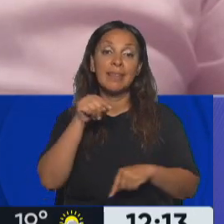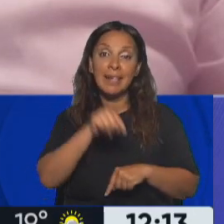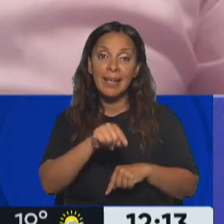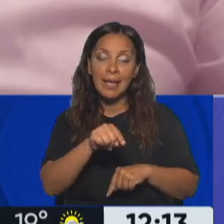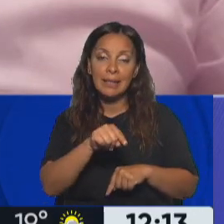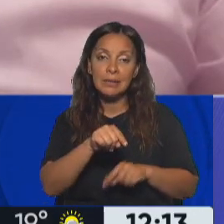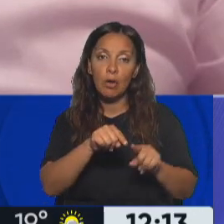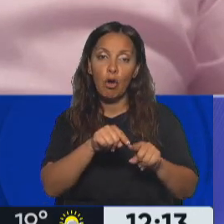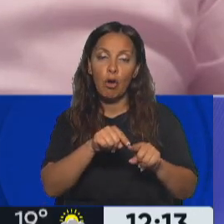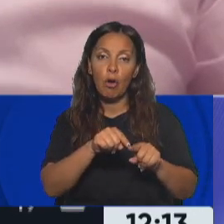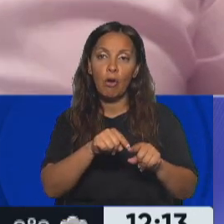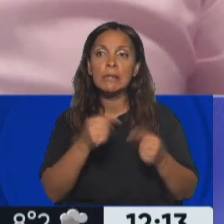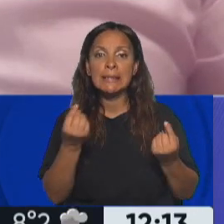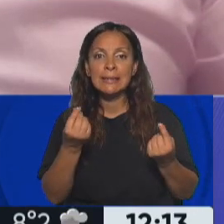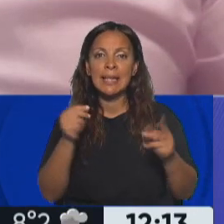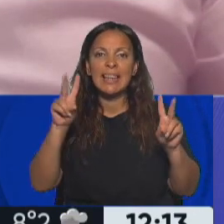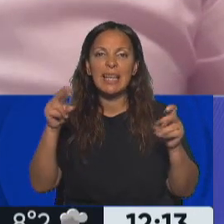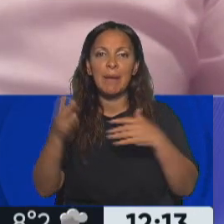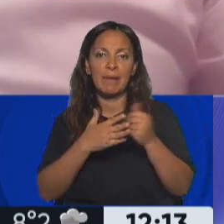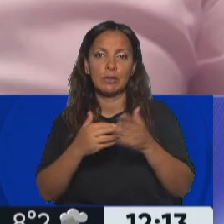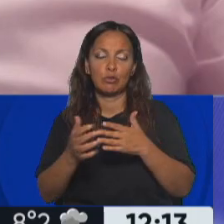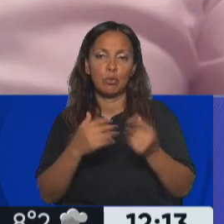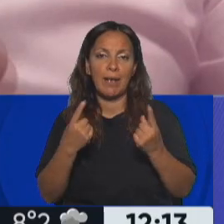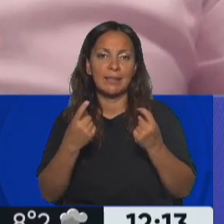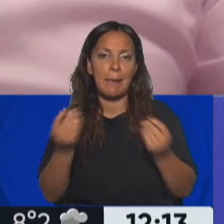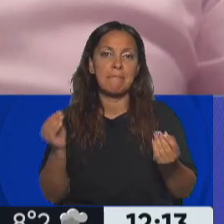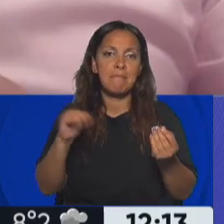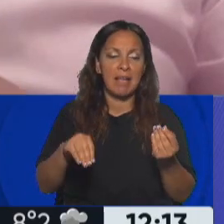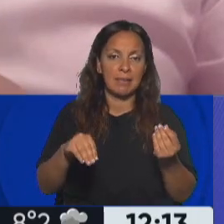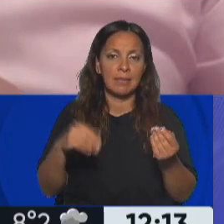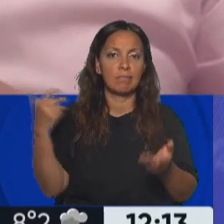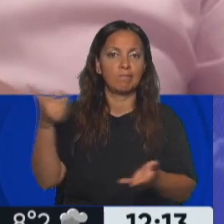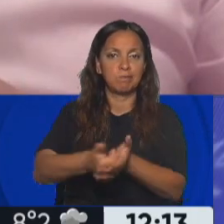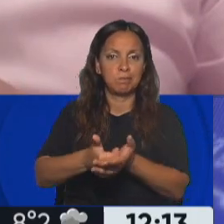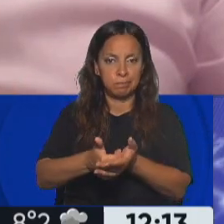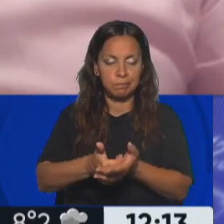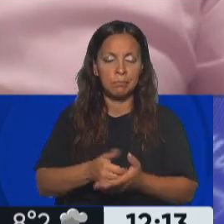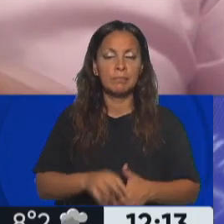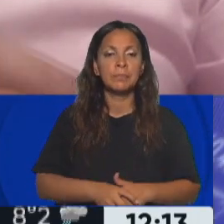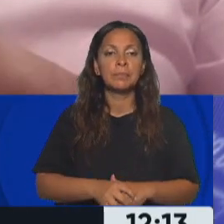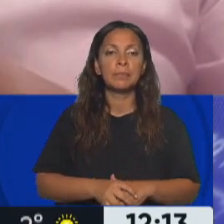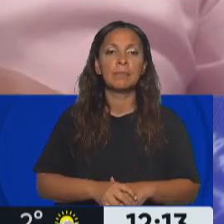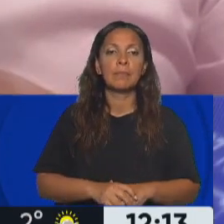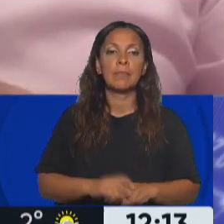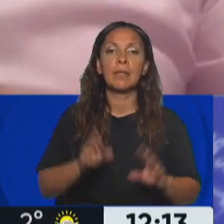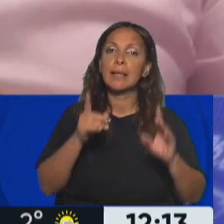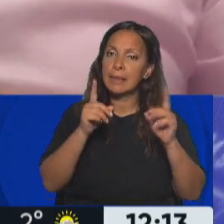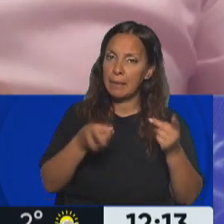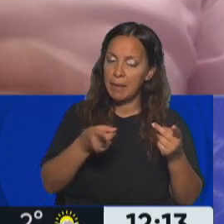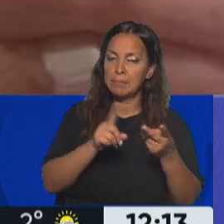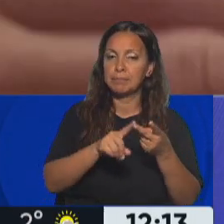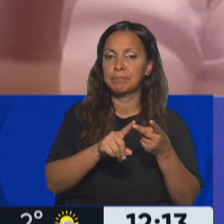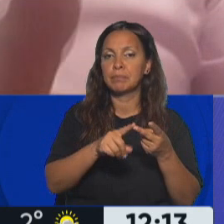con inversión en infraestructura. Por otro lado, también queremos empezar a discutir